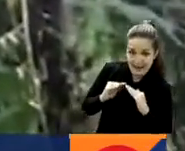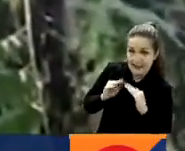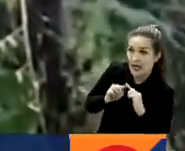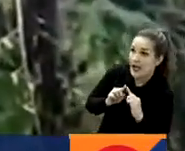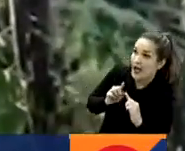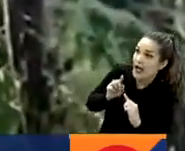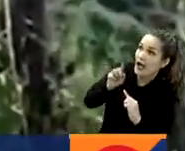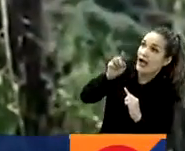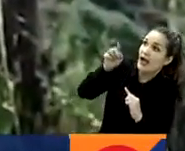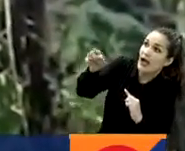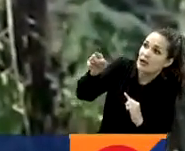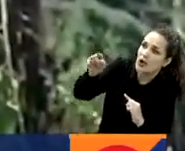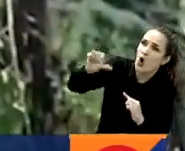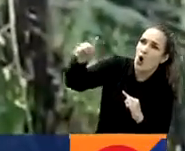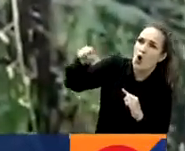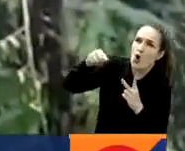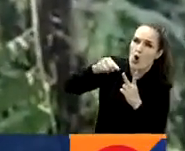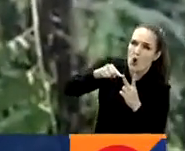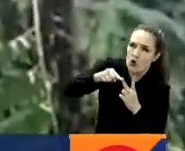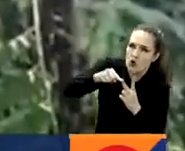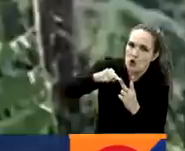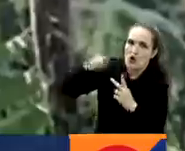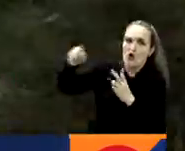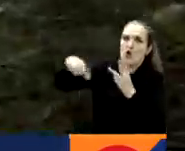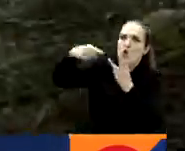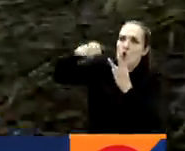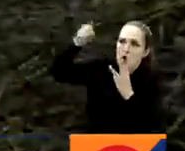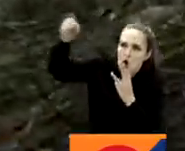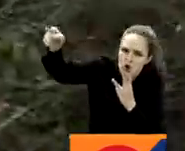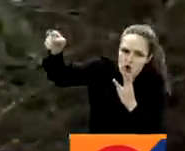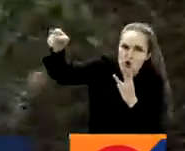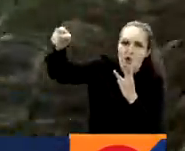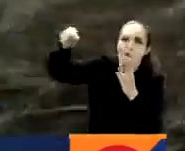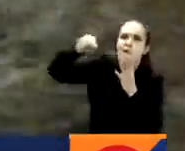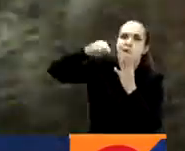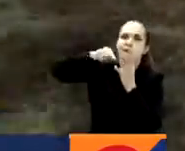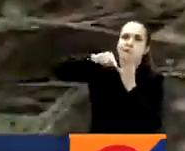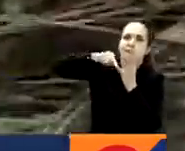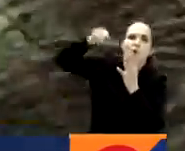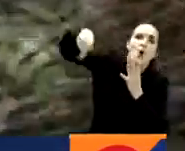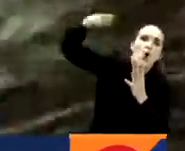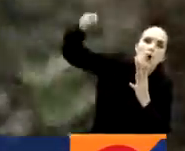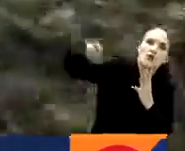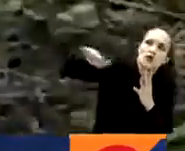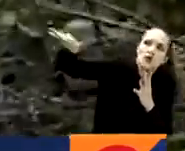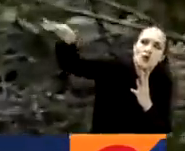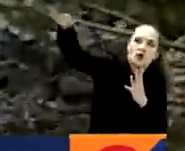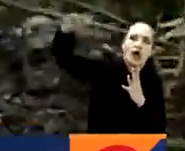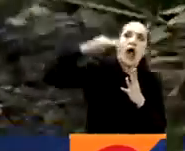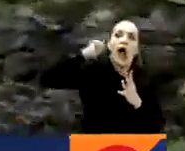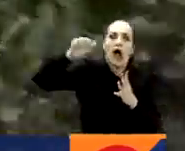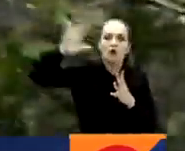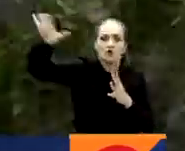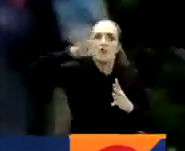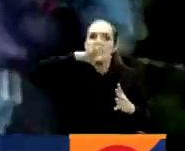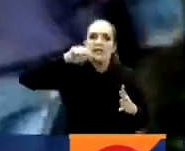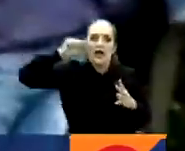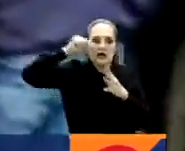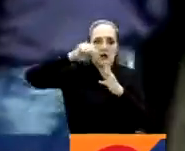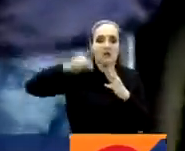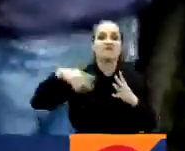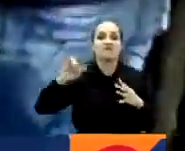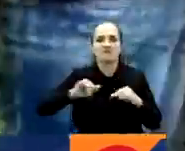y más real de llamada era la fundación primero la cañada y el de arriba maquinaria amarilla